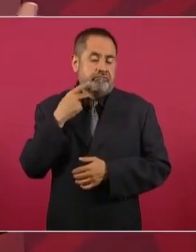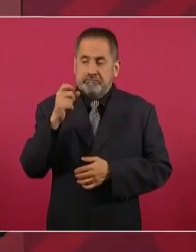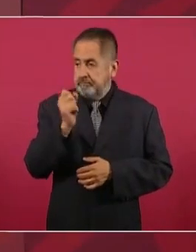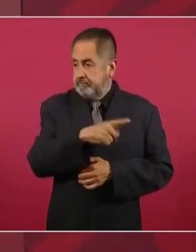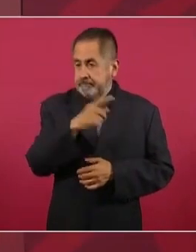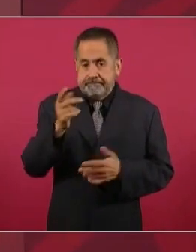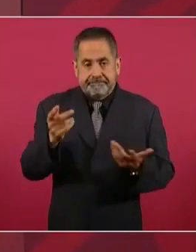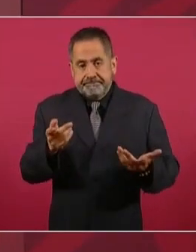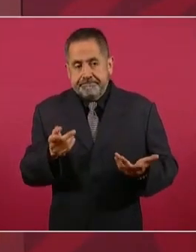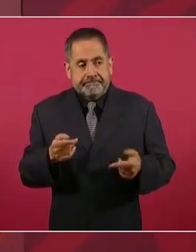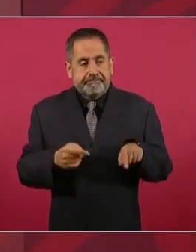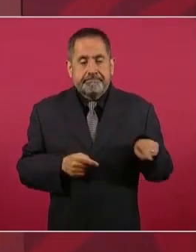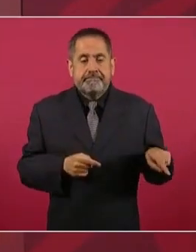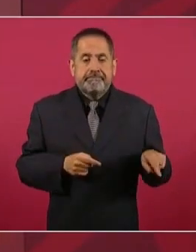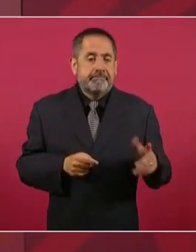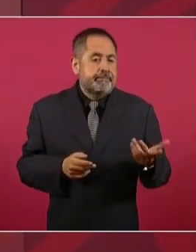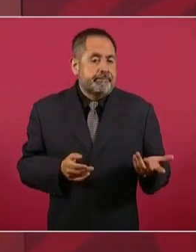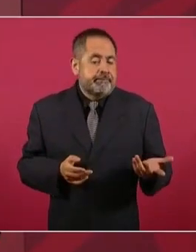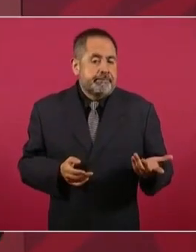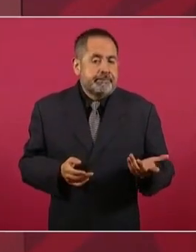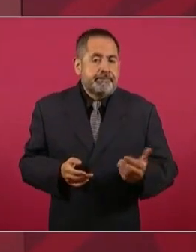que se